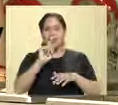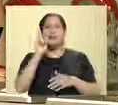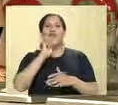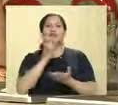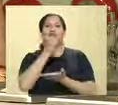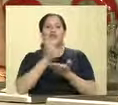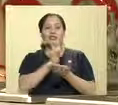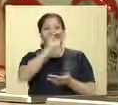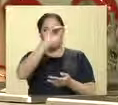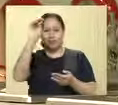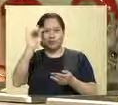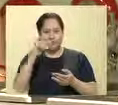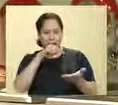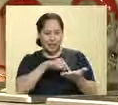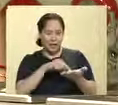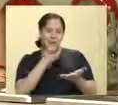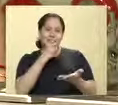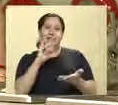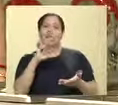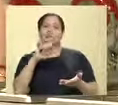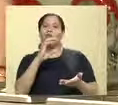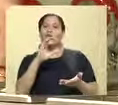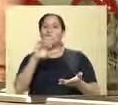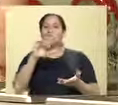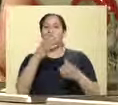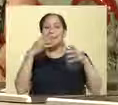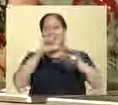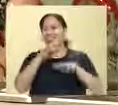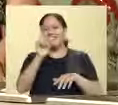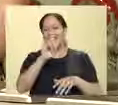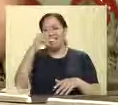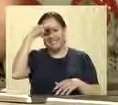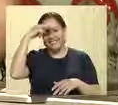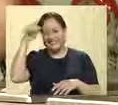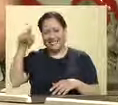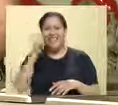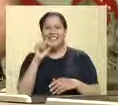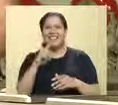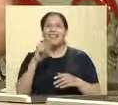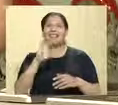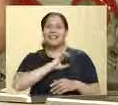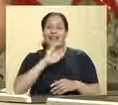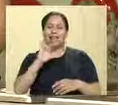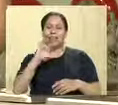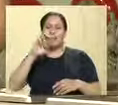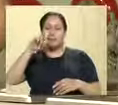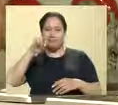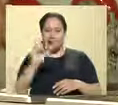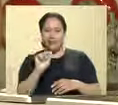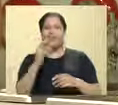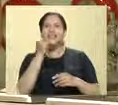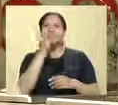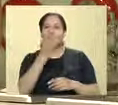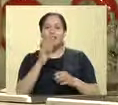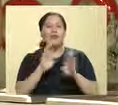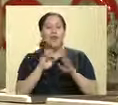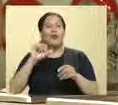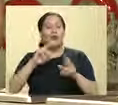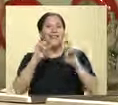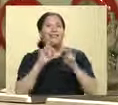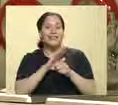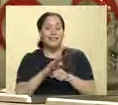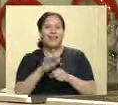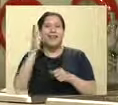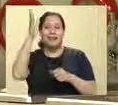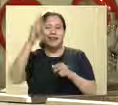Sí. Aquí está incluyente, por eso yo me confundí. Ah, mira, nena. Mentira, me confundí. Mi querida Brenda Angulo, te mando un besote. ¿Qué nos traes para hoy? Pues anda